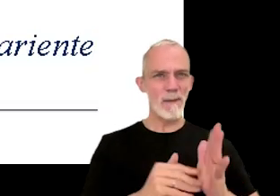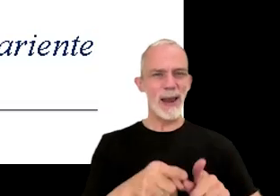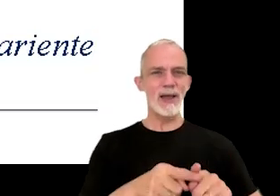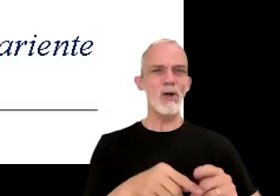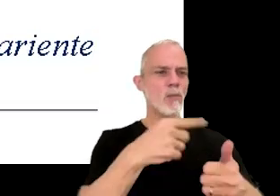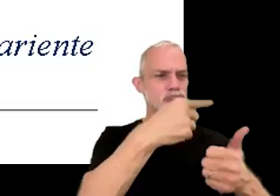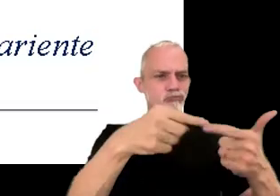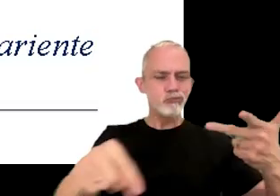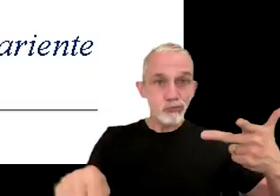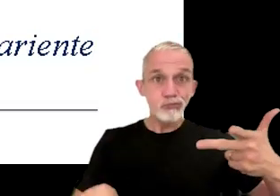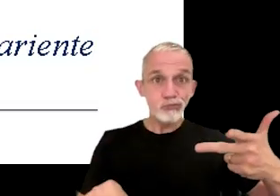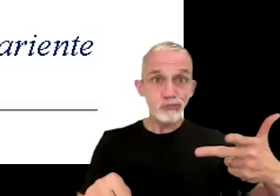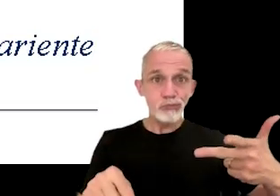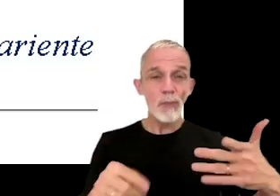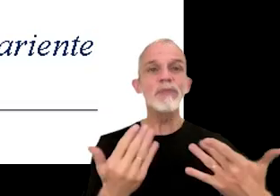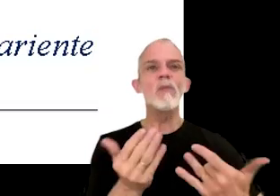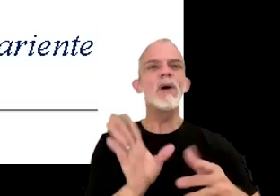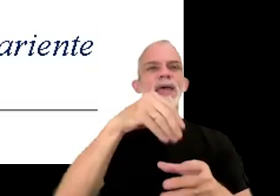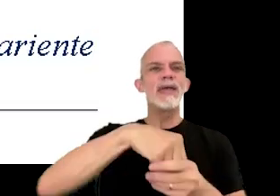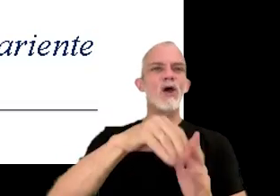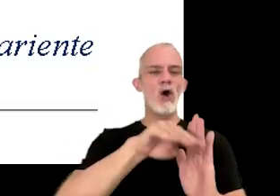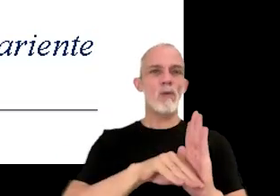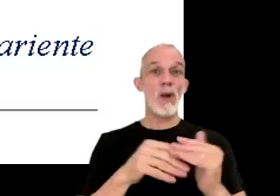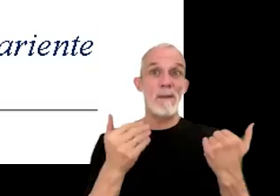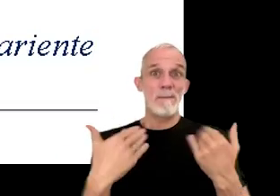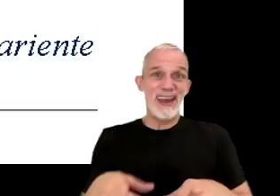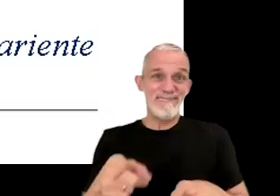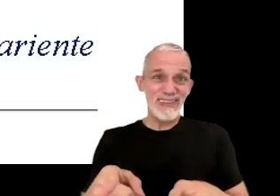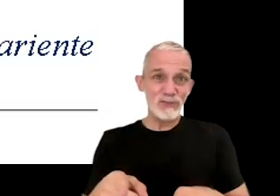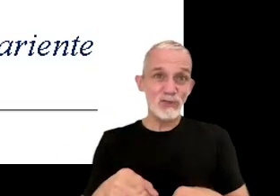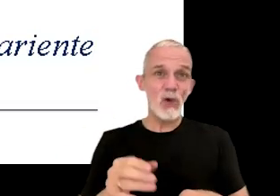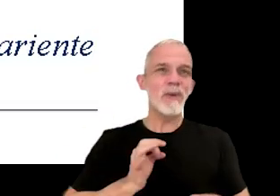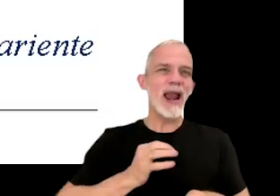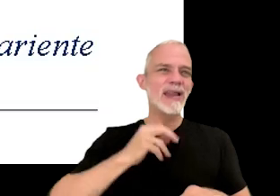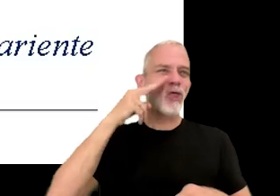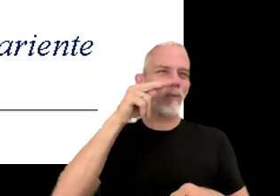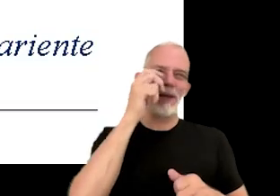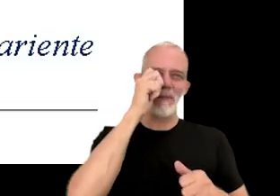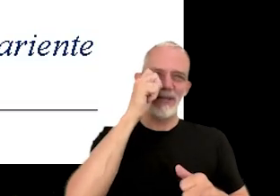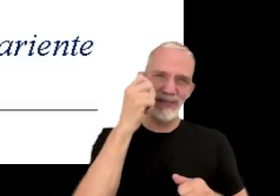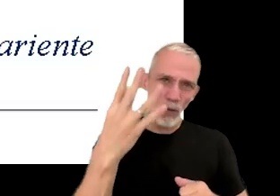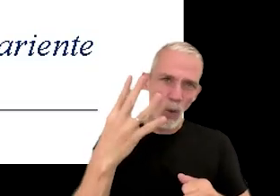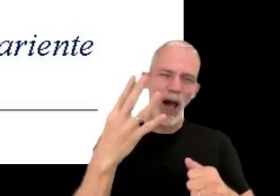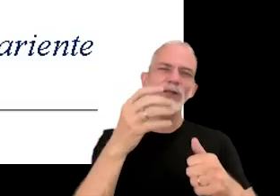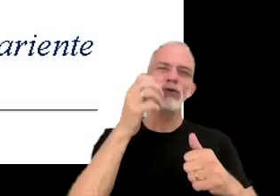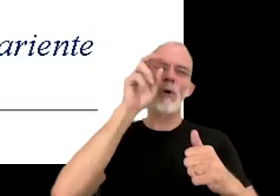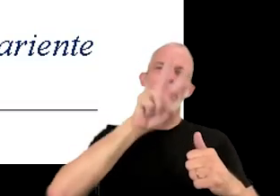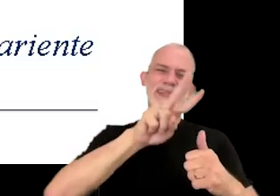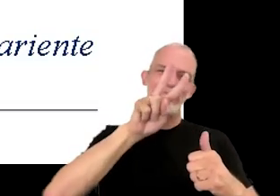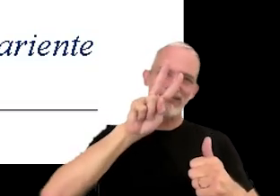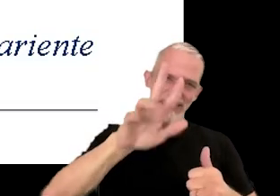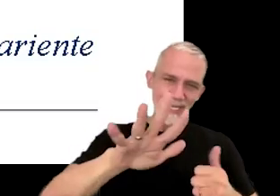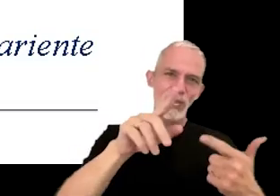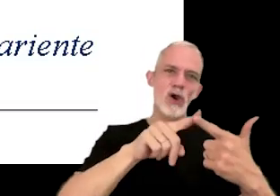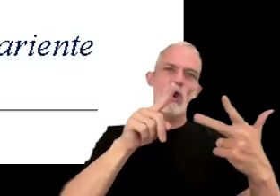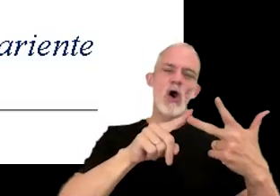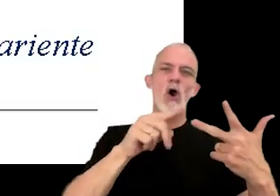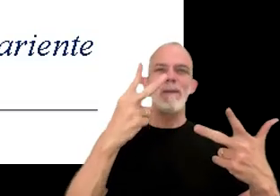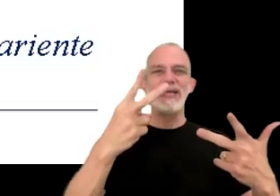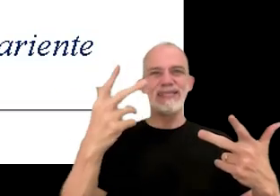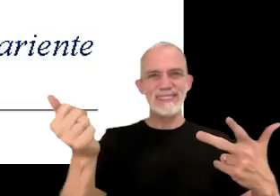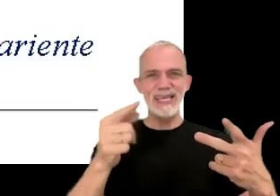bienes, incorporar el beneficio para 2024, 2025, 2026